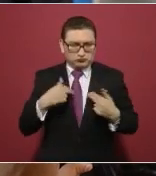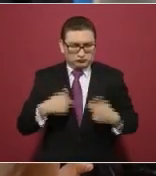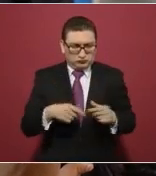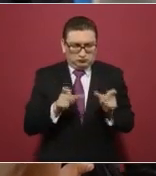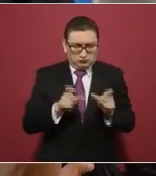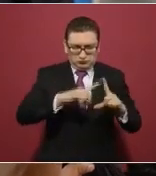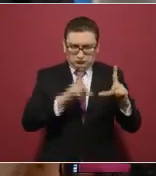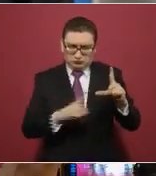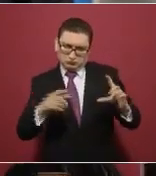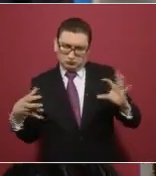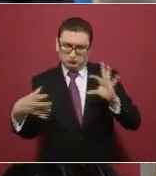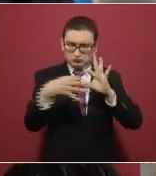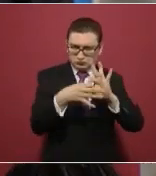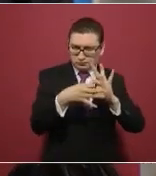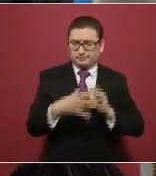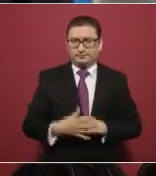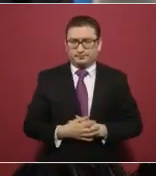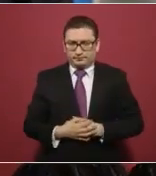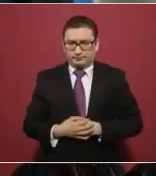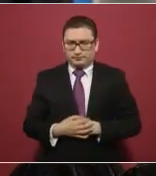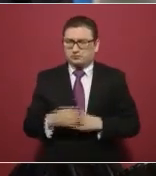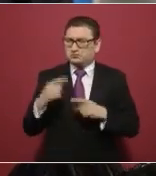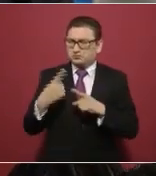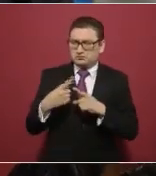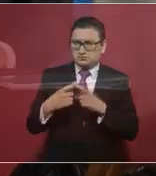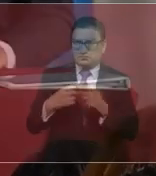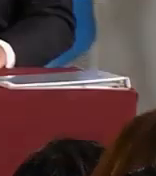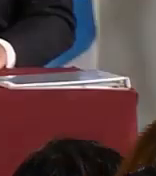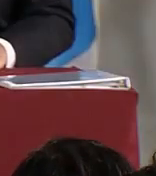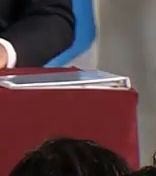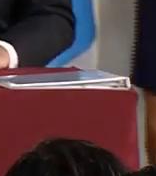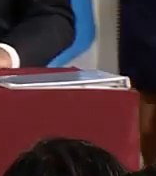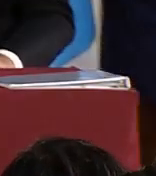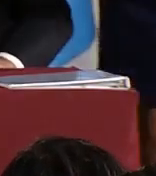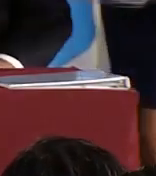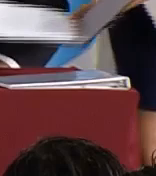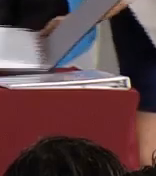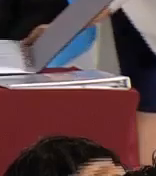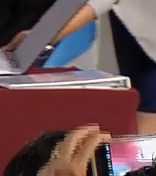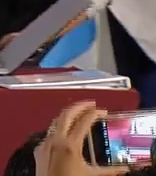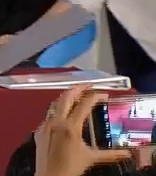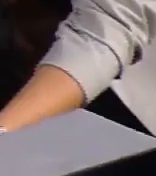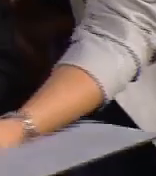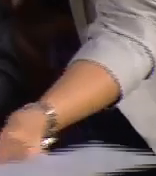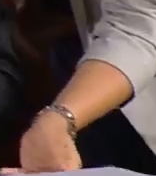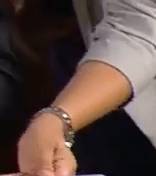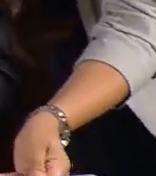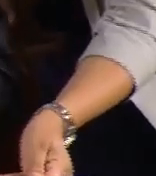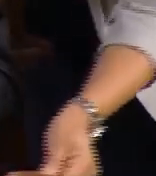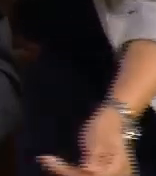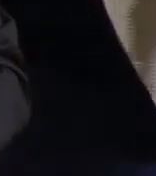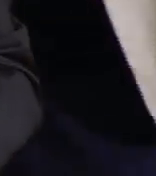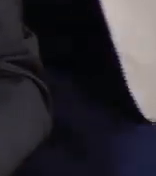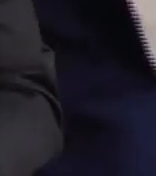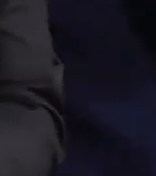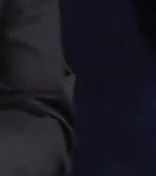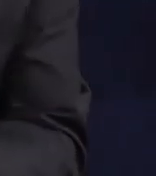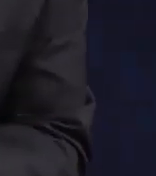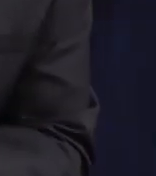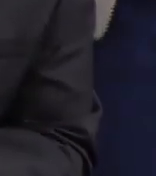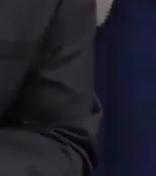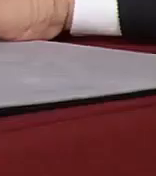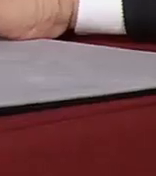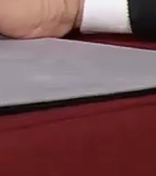Nacional. Suscriben el licenciado Marcelo Ebrard Casaubon, secretario de Relaciones Exteriores; la